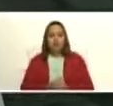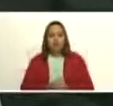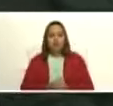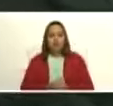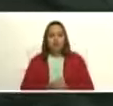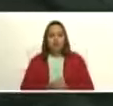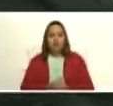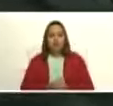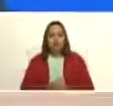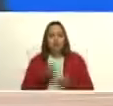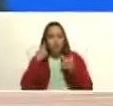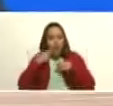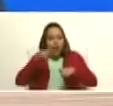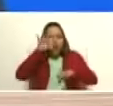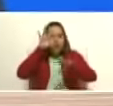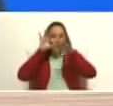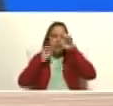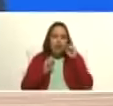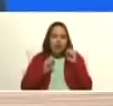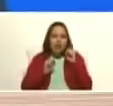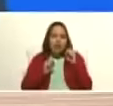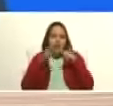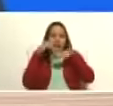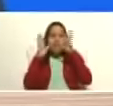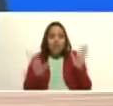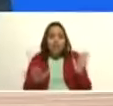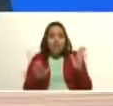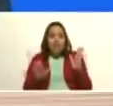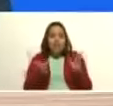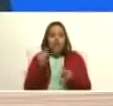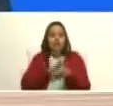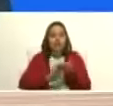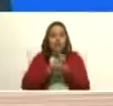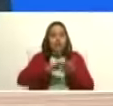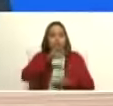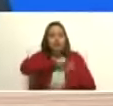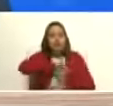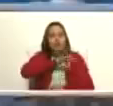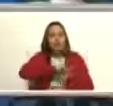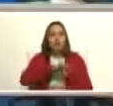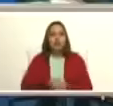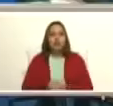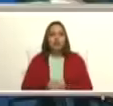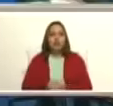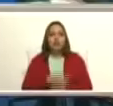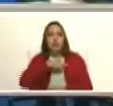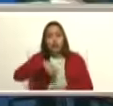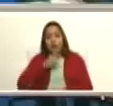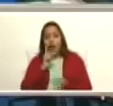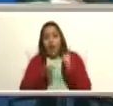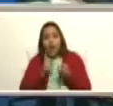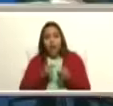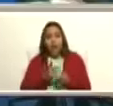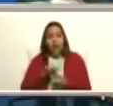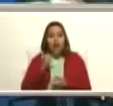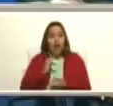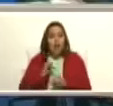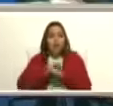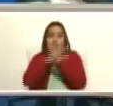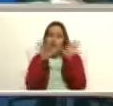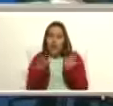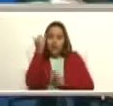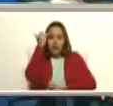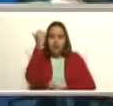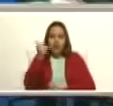Cuando se trata de atender los asuntos de la sociedad, si somos algo es